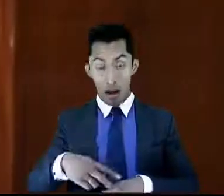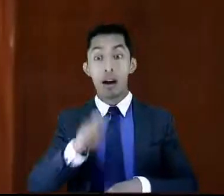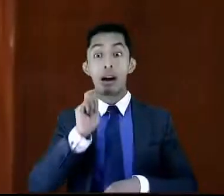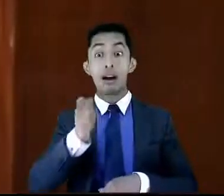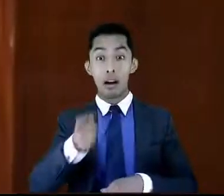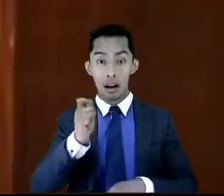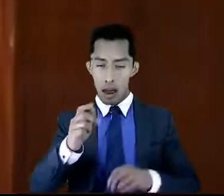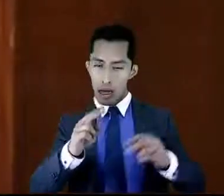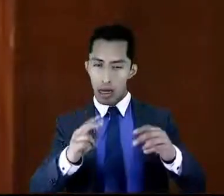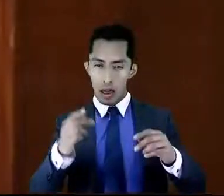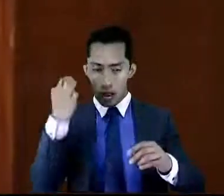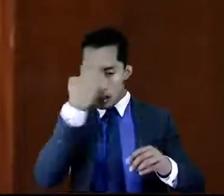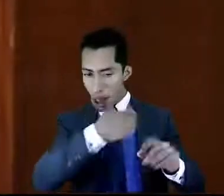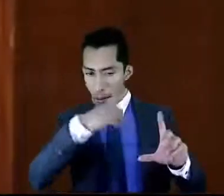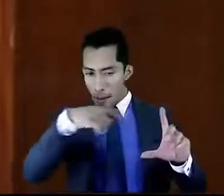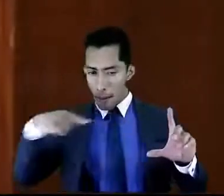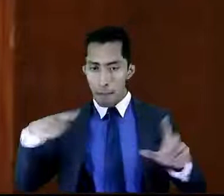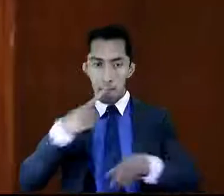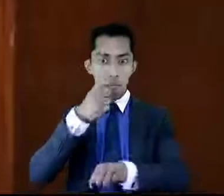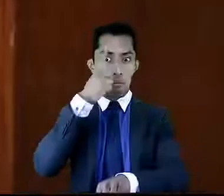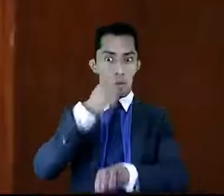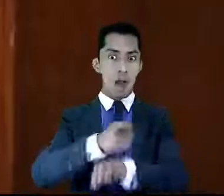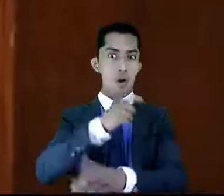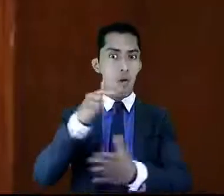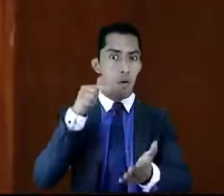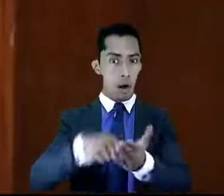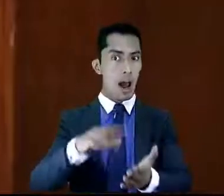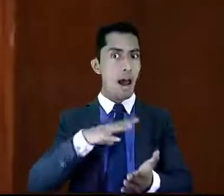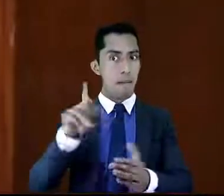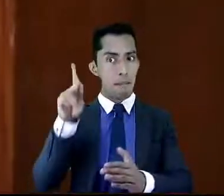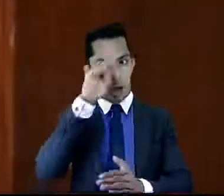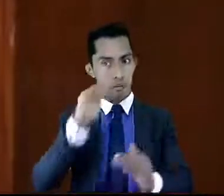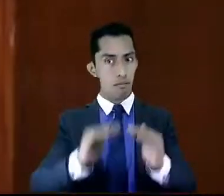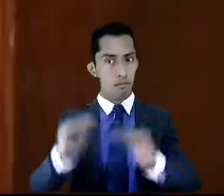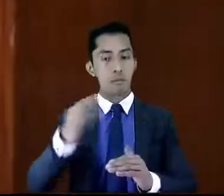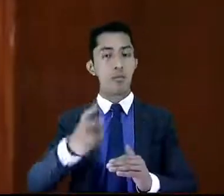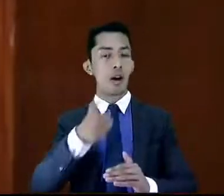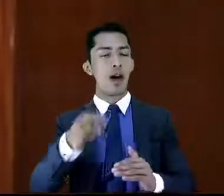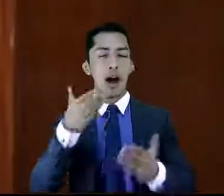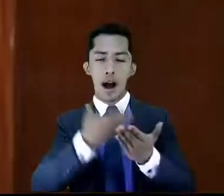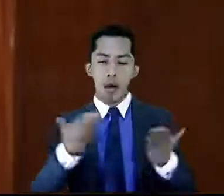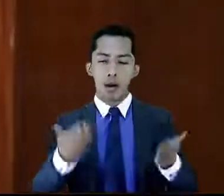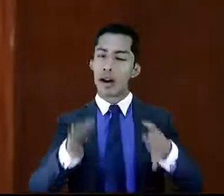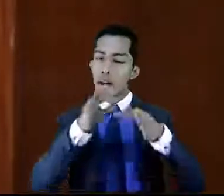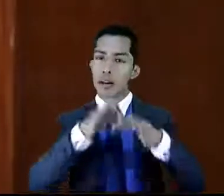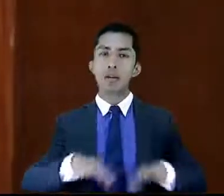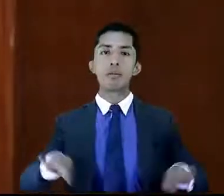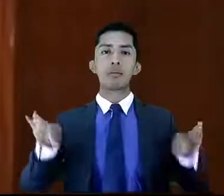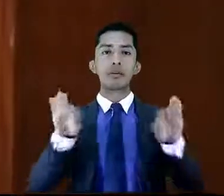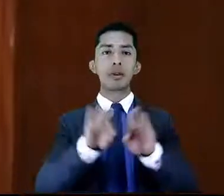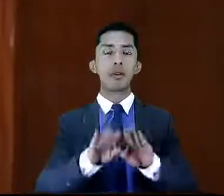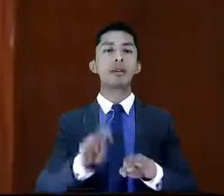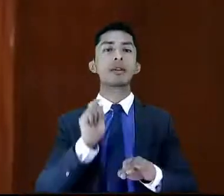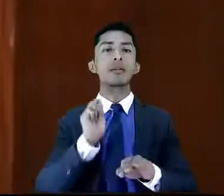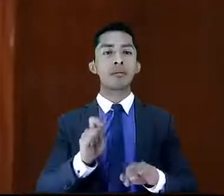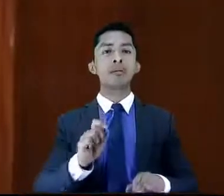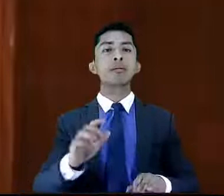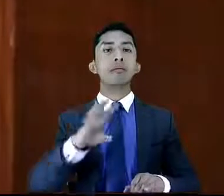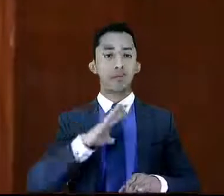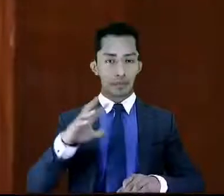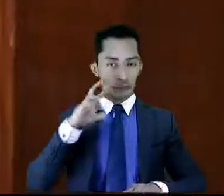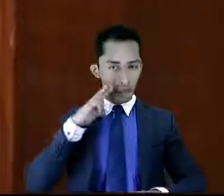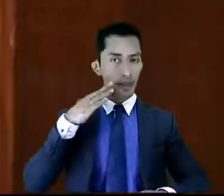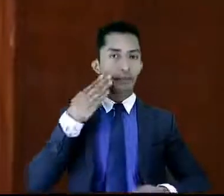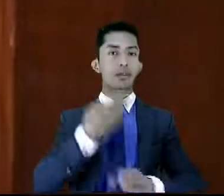el primer lugar. Por ello, hoy más que nunca, tenemos la responsabilidad de trabajar